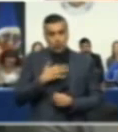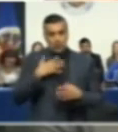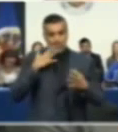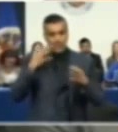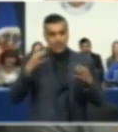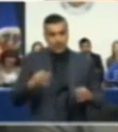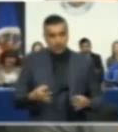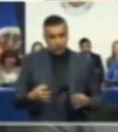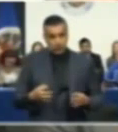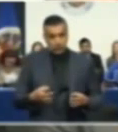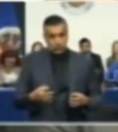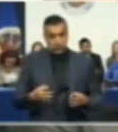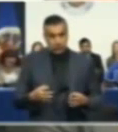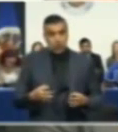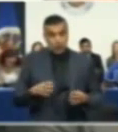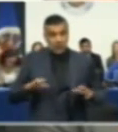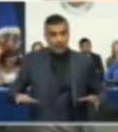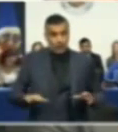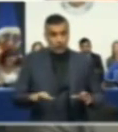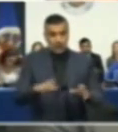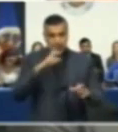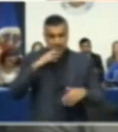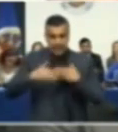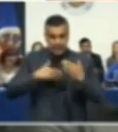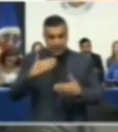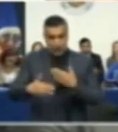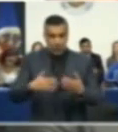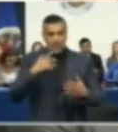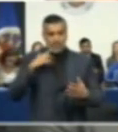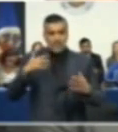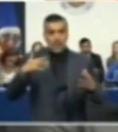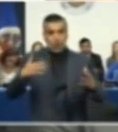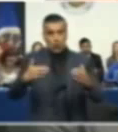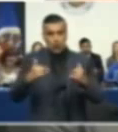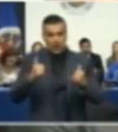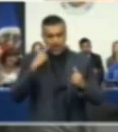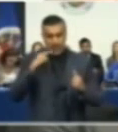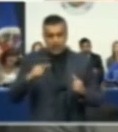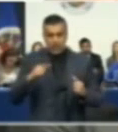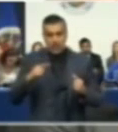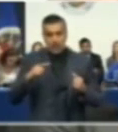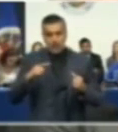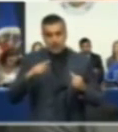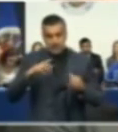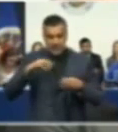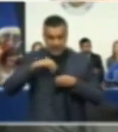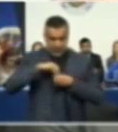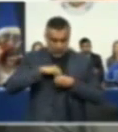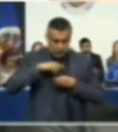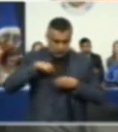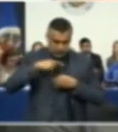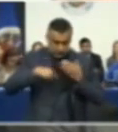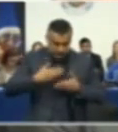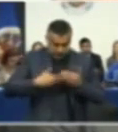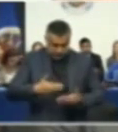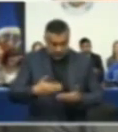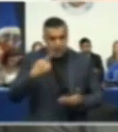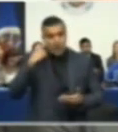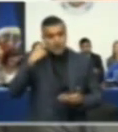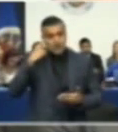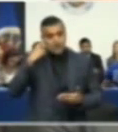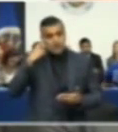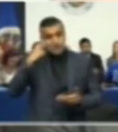recibimos con agrado los esfuerzos que están realizando y que se convocaría en el ámbito interno